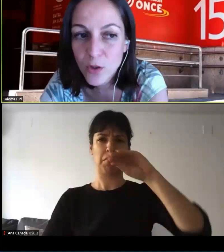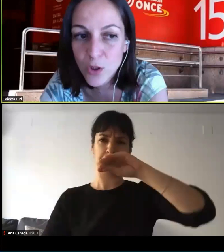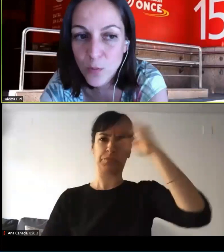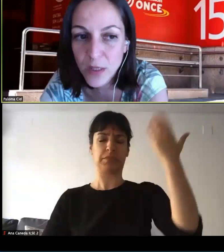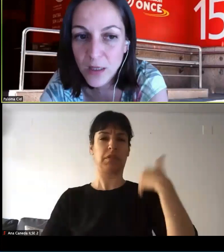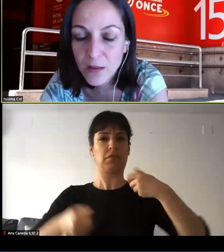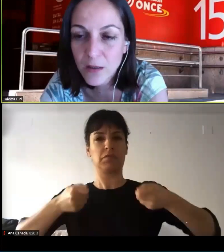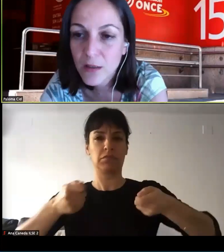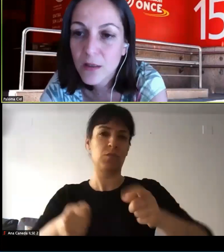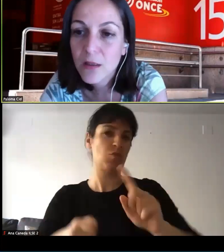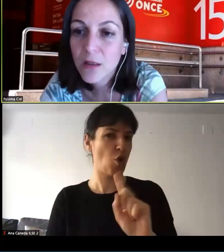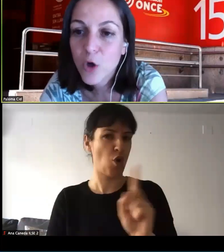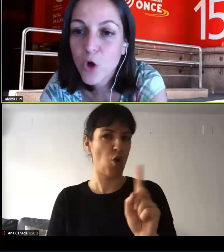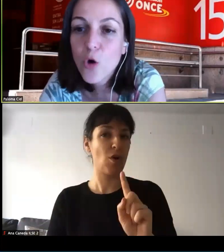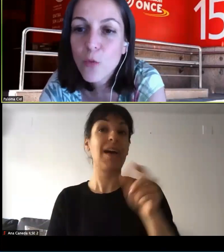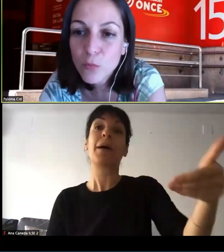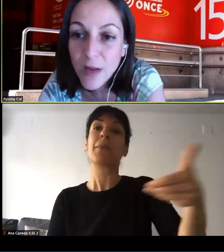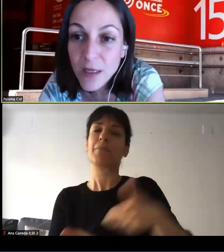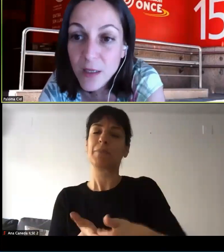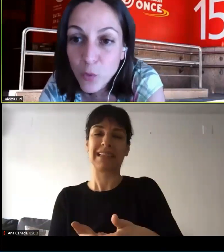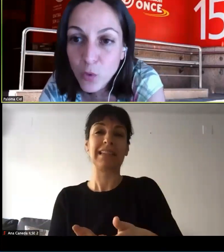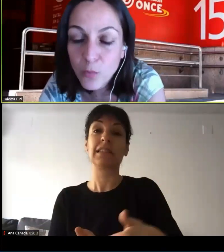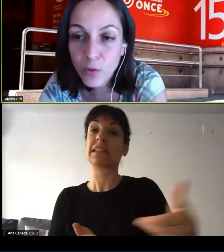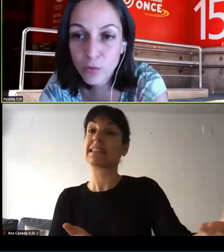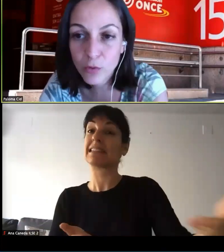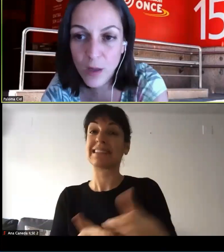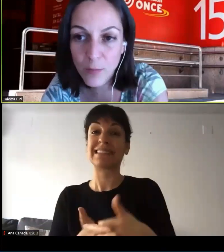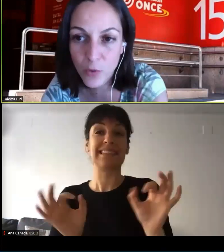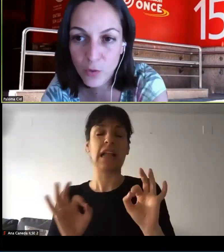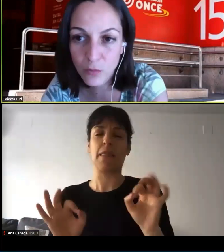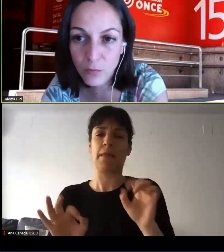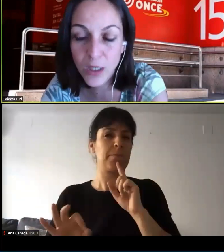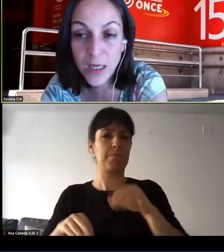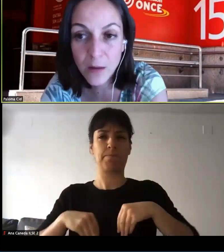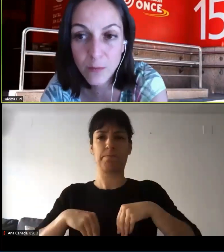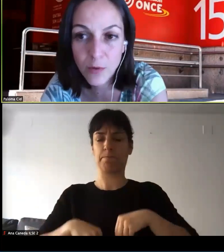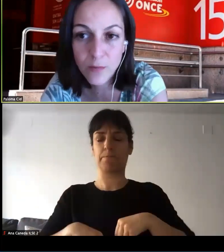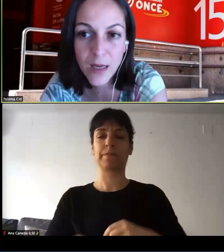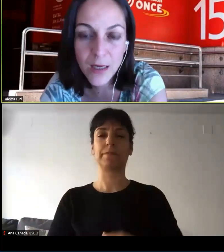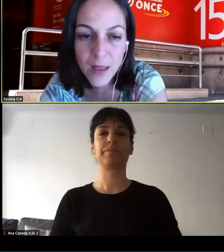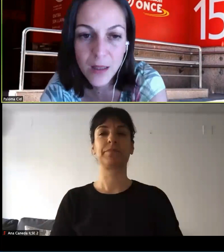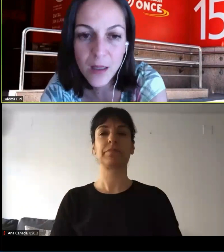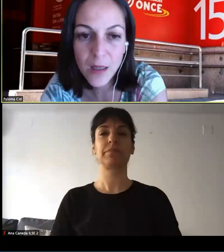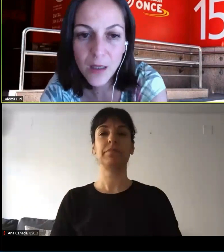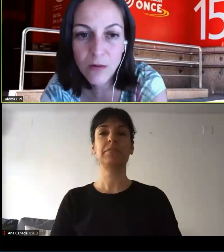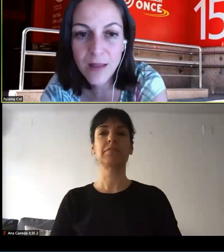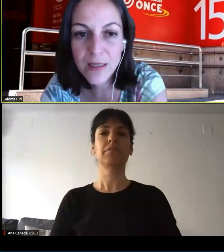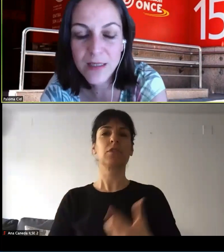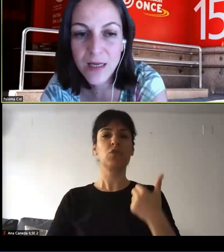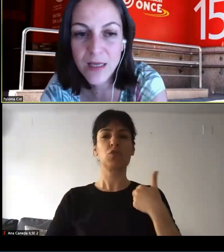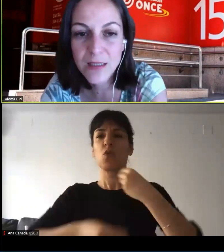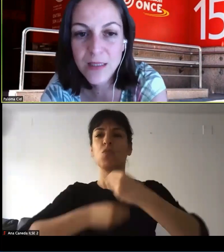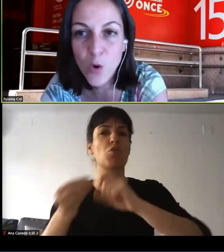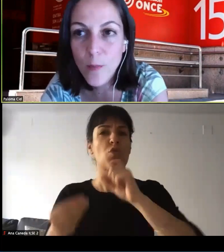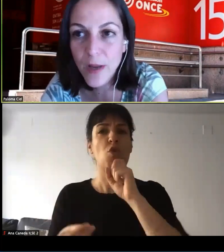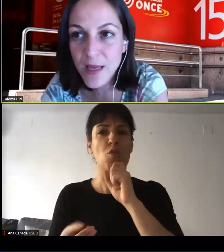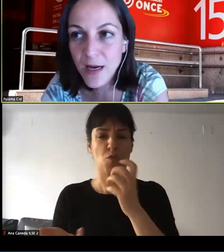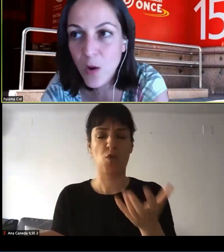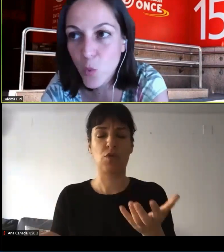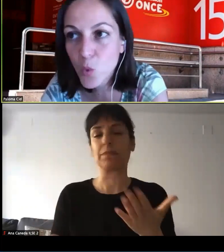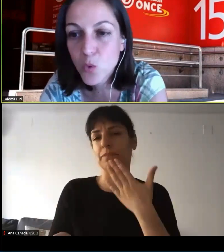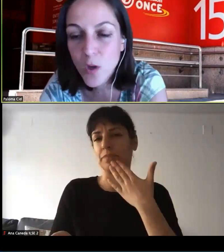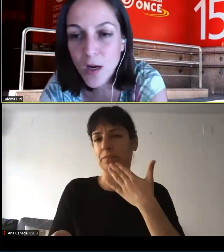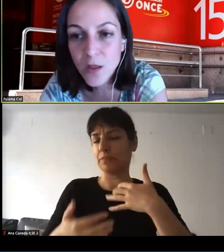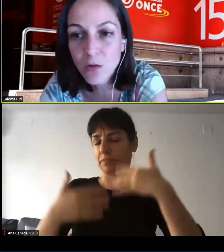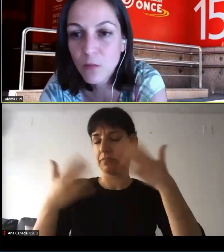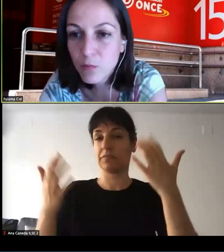cuando nos lo pidan. ¿Cómo manipulo un producto de apoyo? Por ejemplo, imaginad que una de las tareas es acompañar a